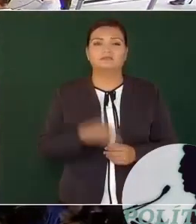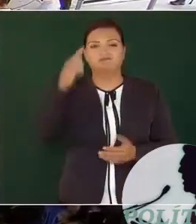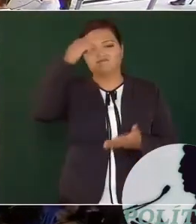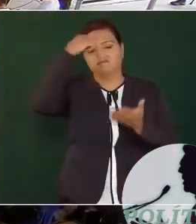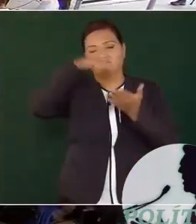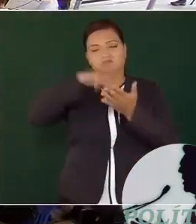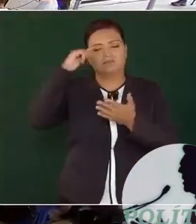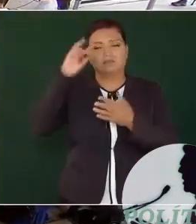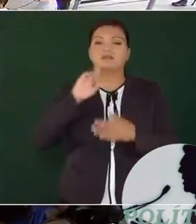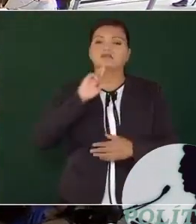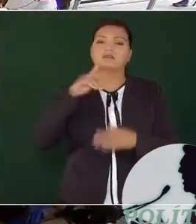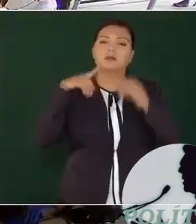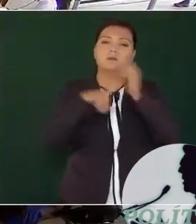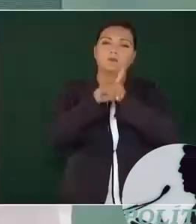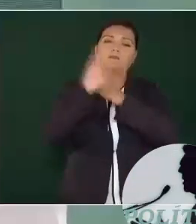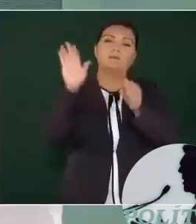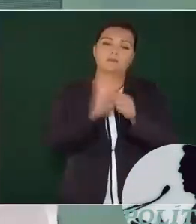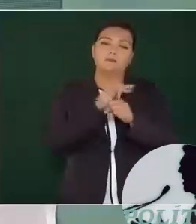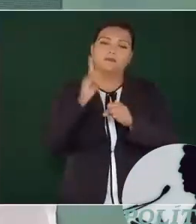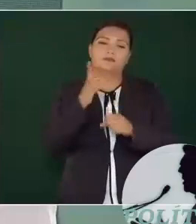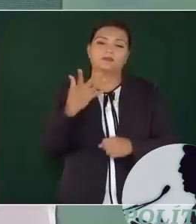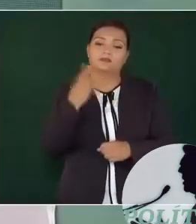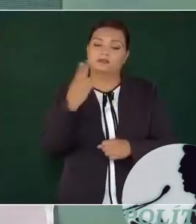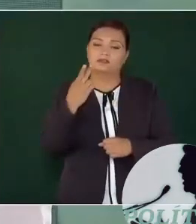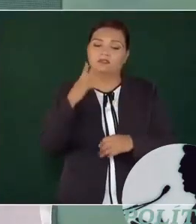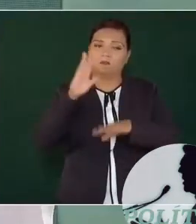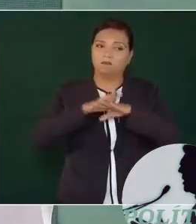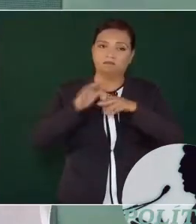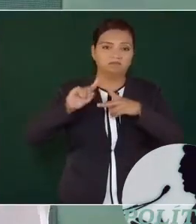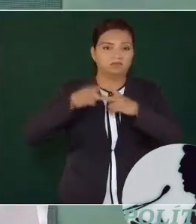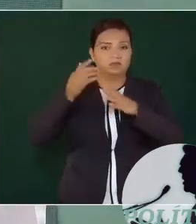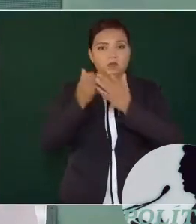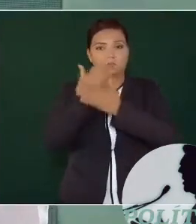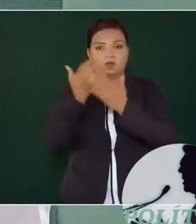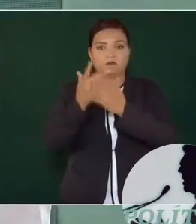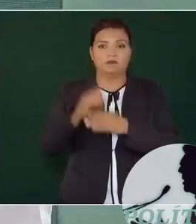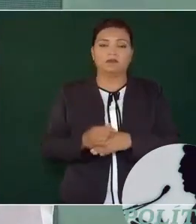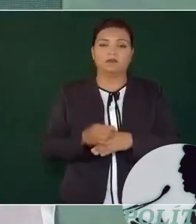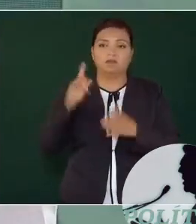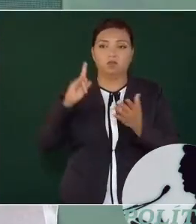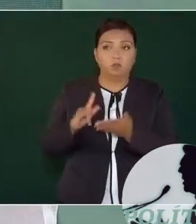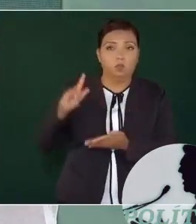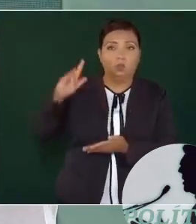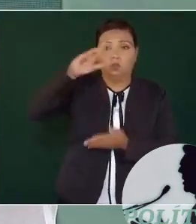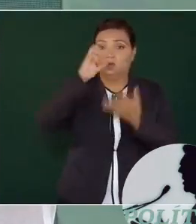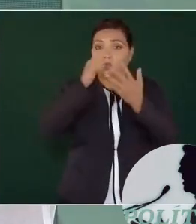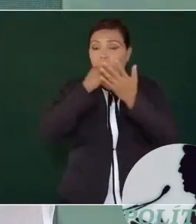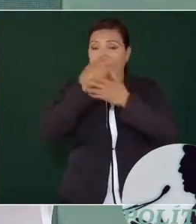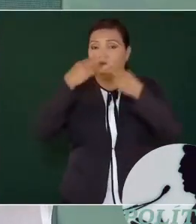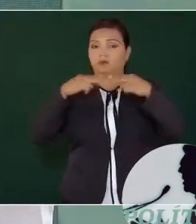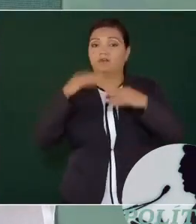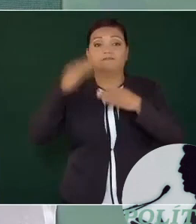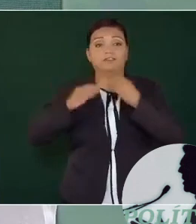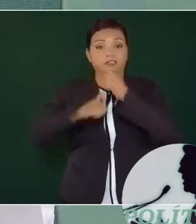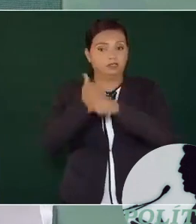pensado ya resolver esto porque tenemos que echar a volar la nueva línea aérea a finales de